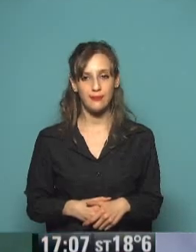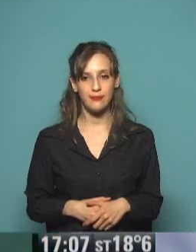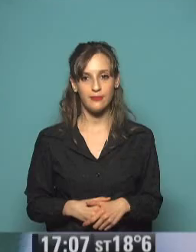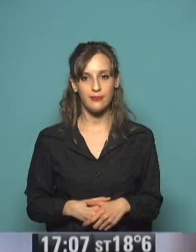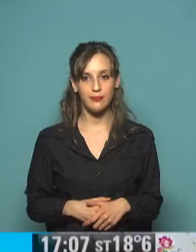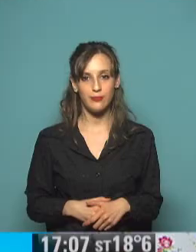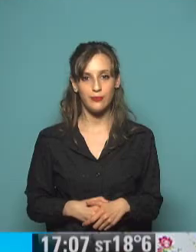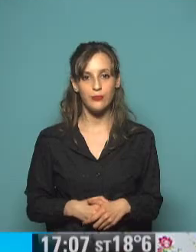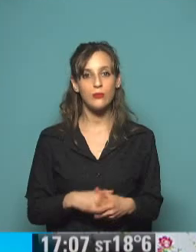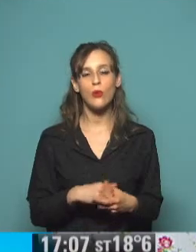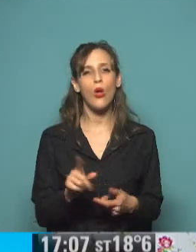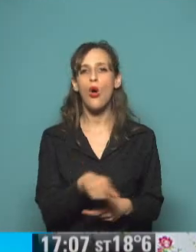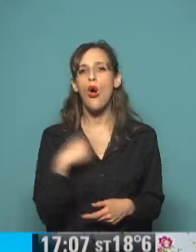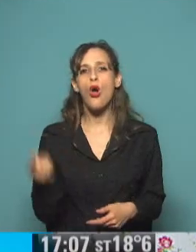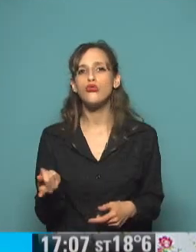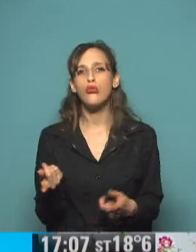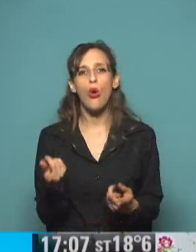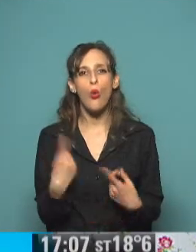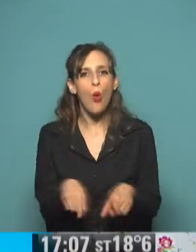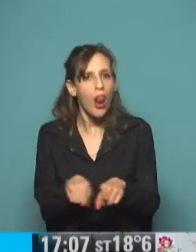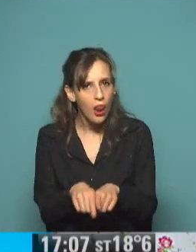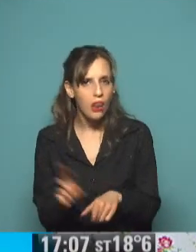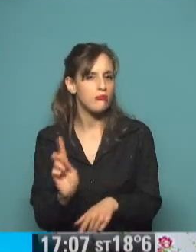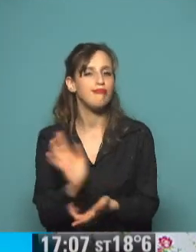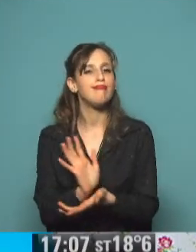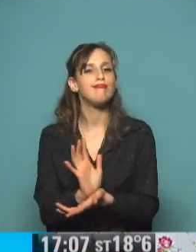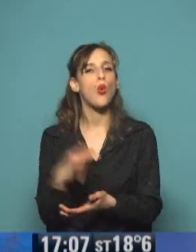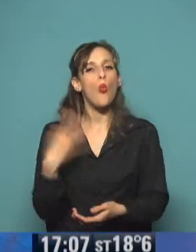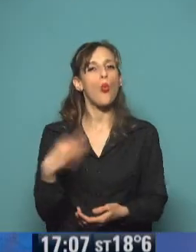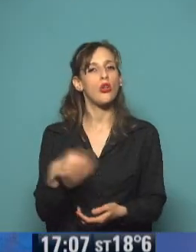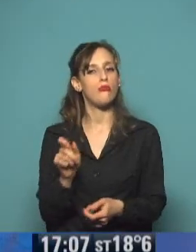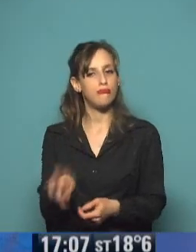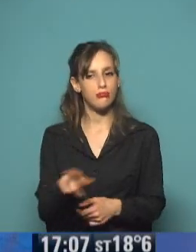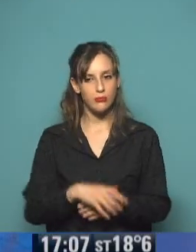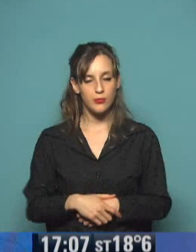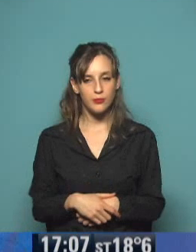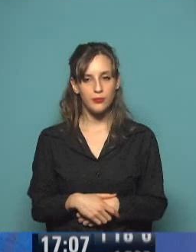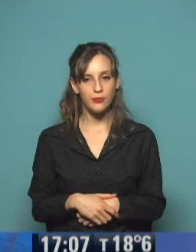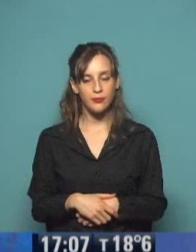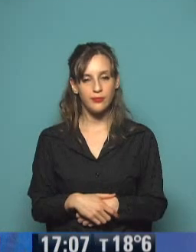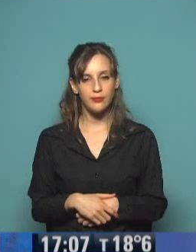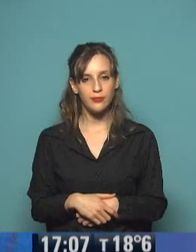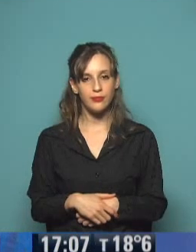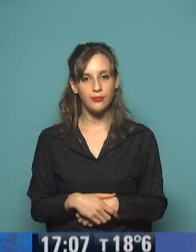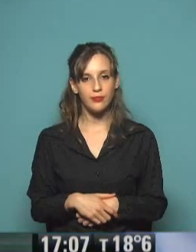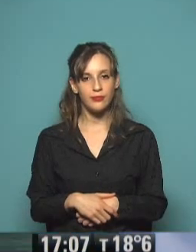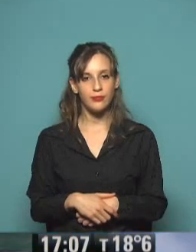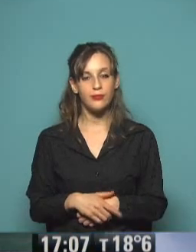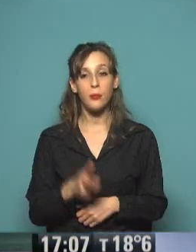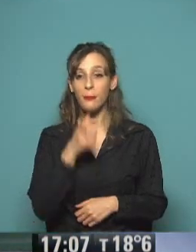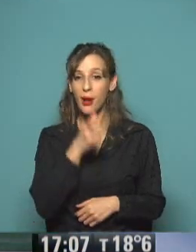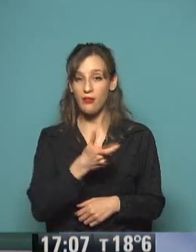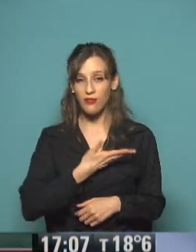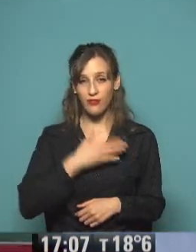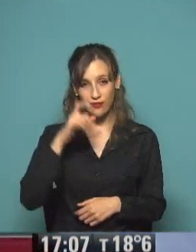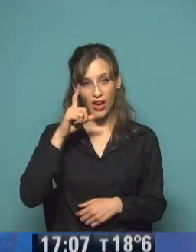Que en el mundo no hay felino. Felino en me este gusta. Caso. La voy a escribir también. Felino la incorporamos. No la escribiste, ¿no, Ma?